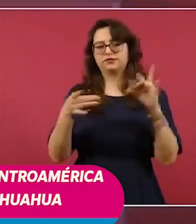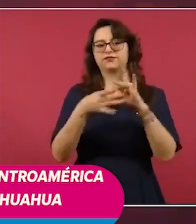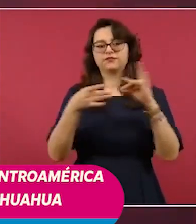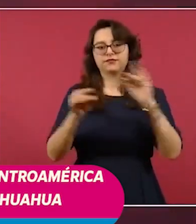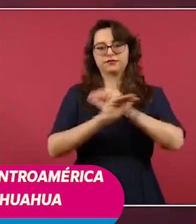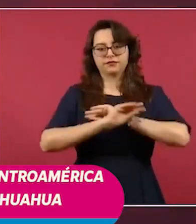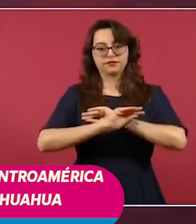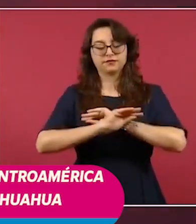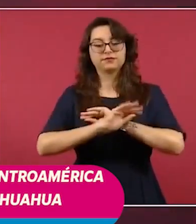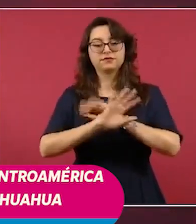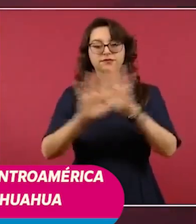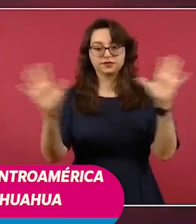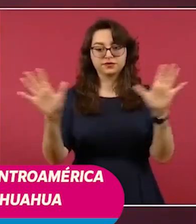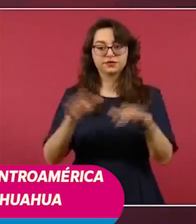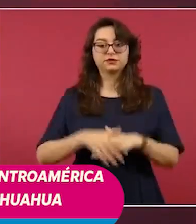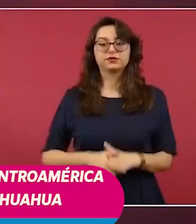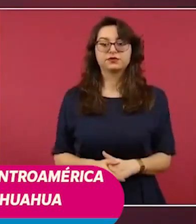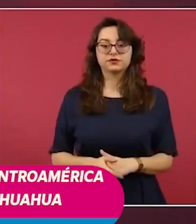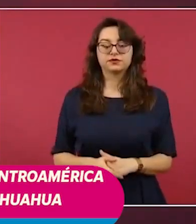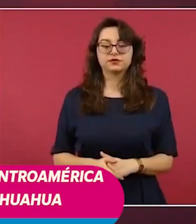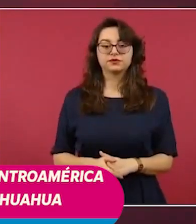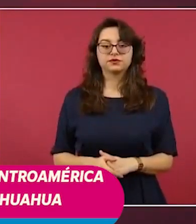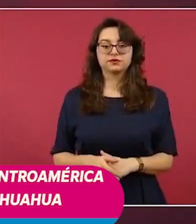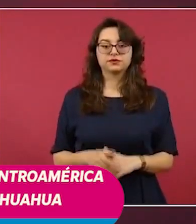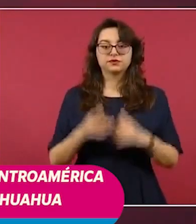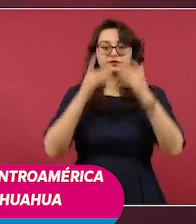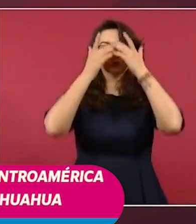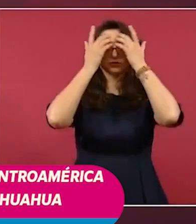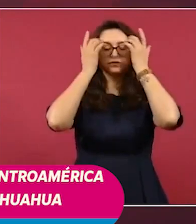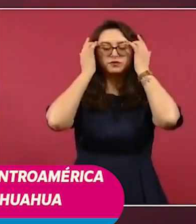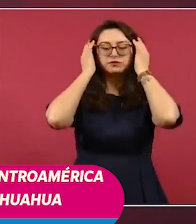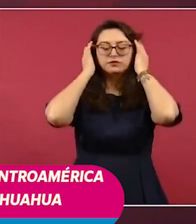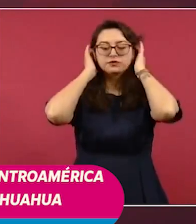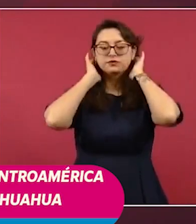en la versión